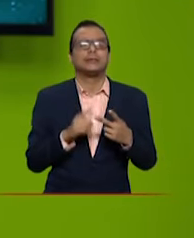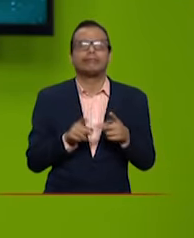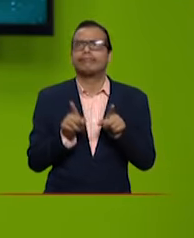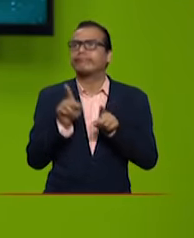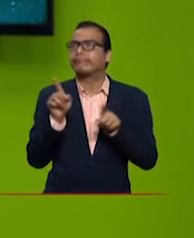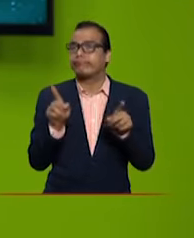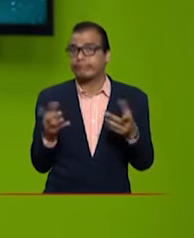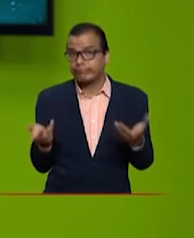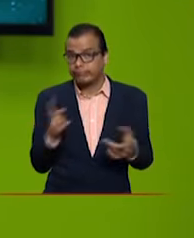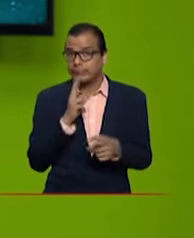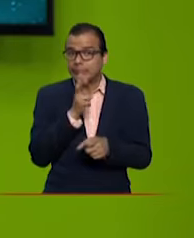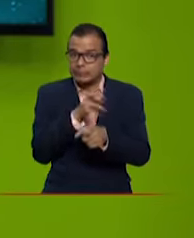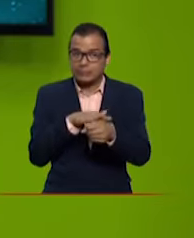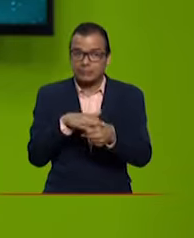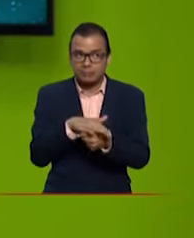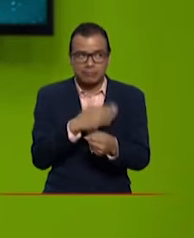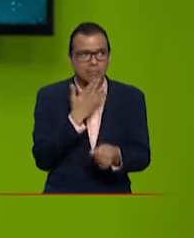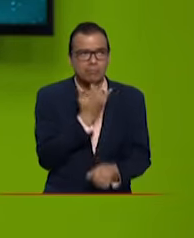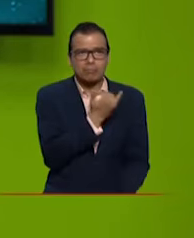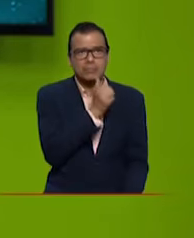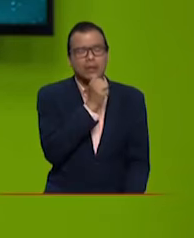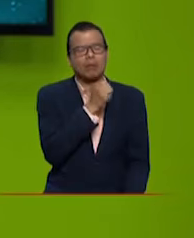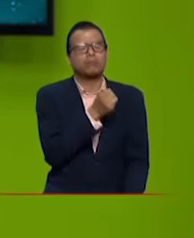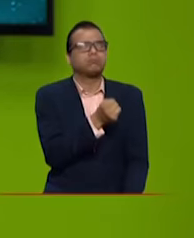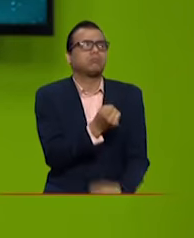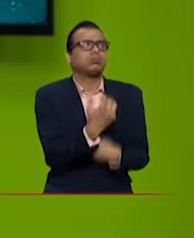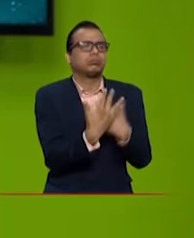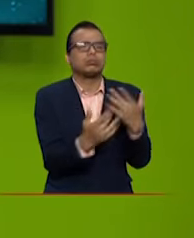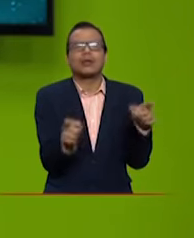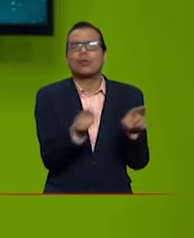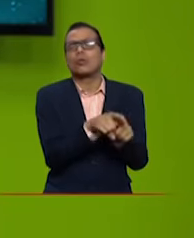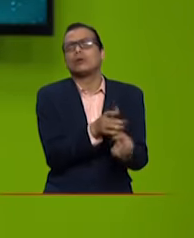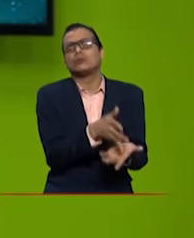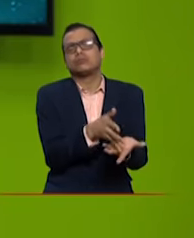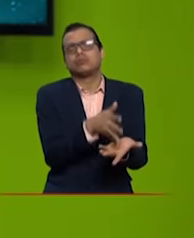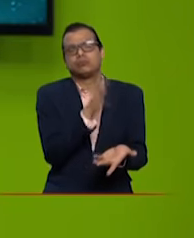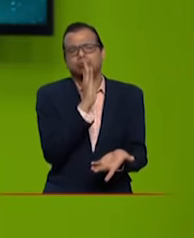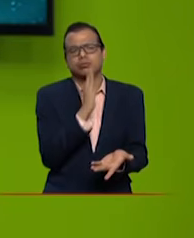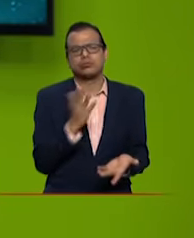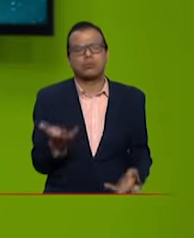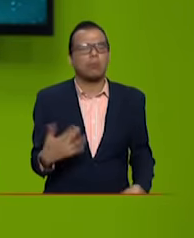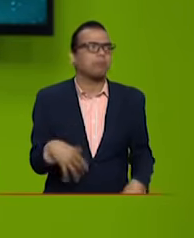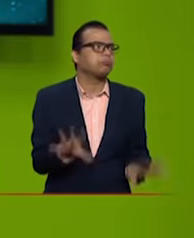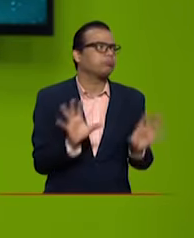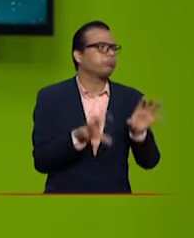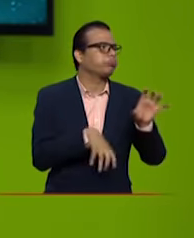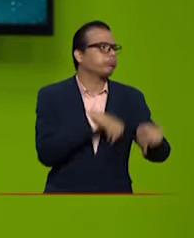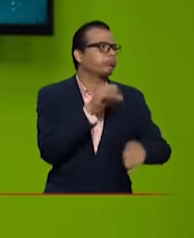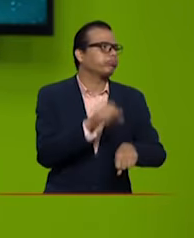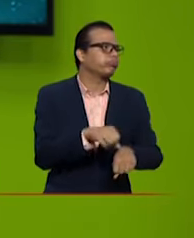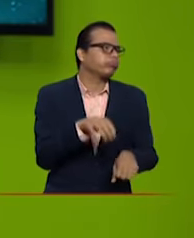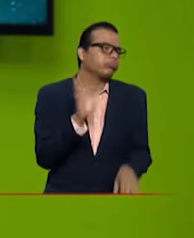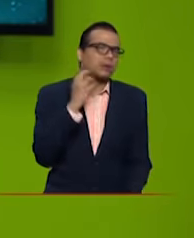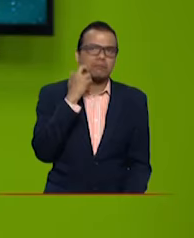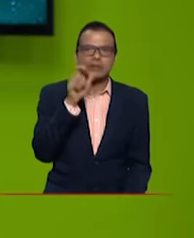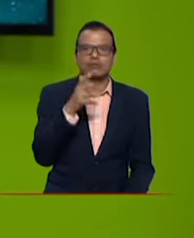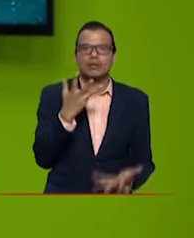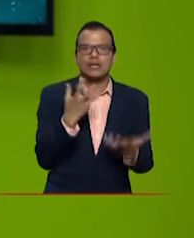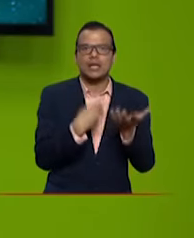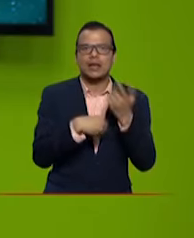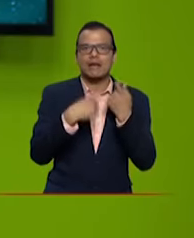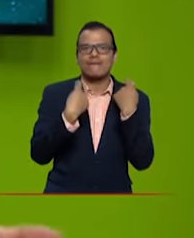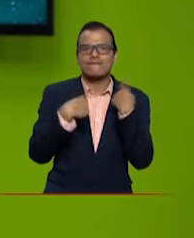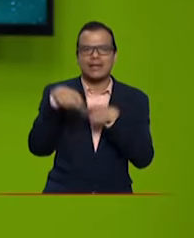otros sitios. ¿Por qué si nosotros tenemos semejante riqueza en agua, por qué tenemos que acabarla? Porque una persona le dio por